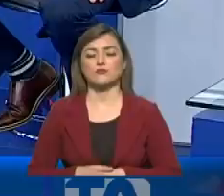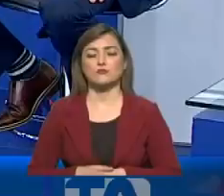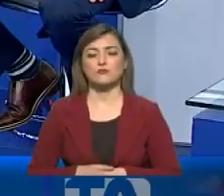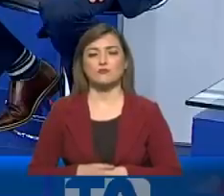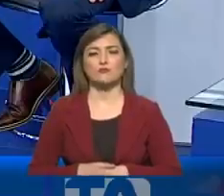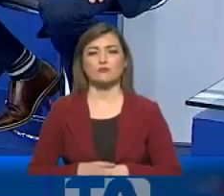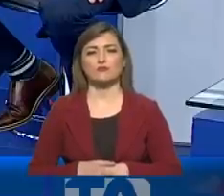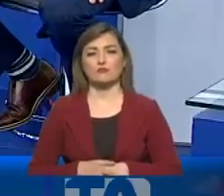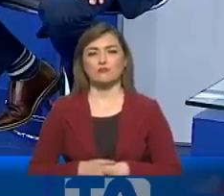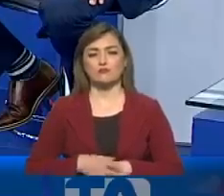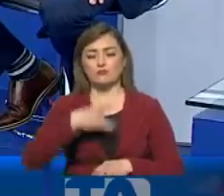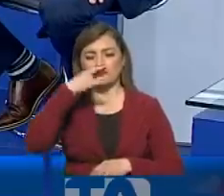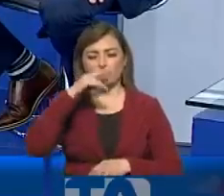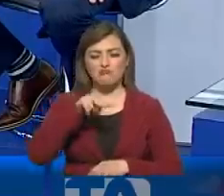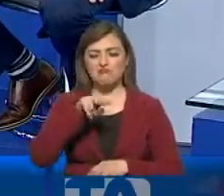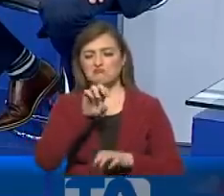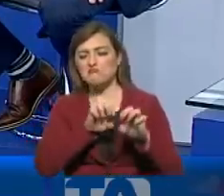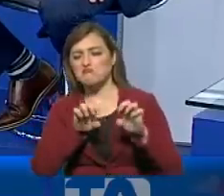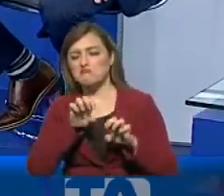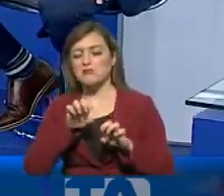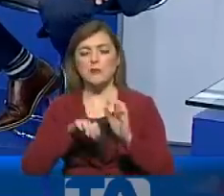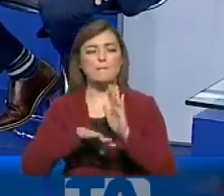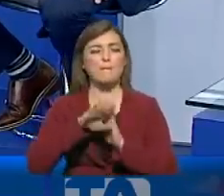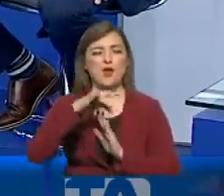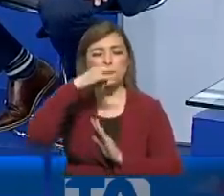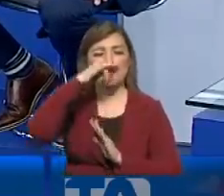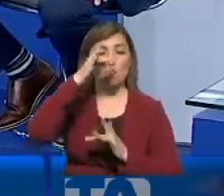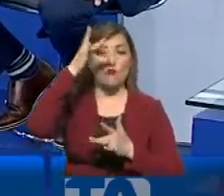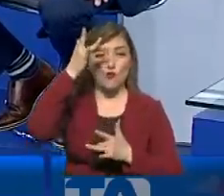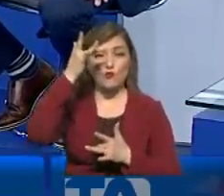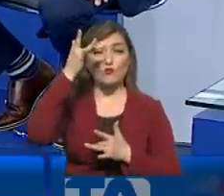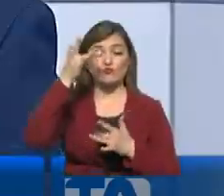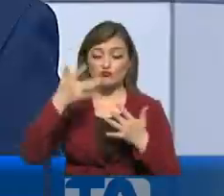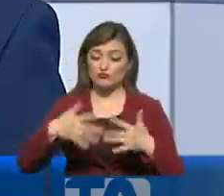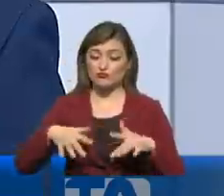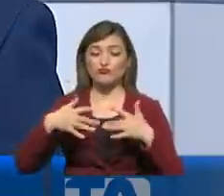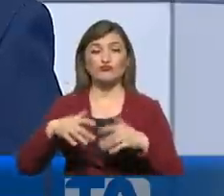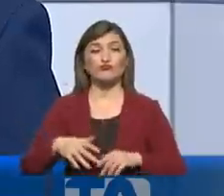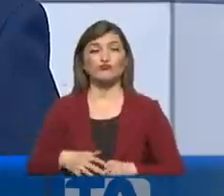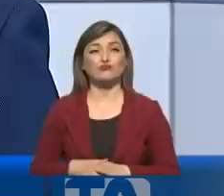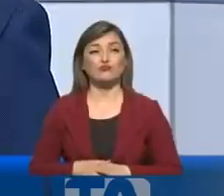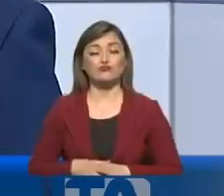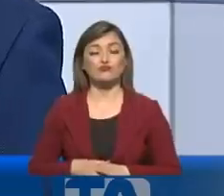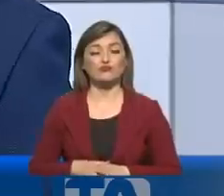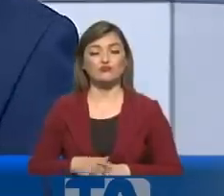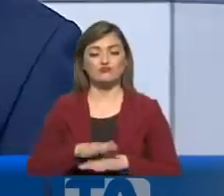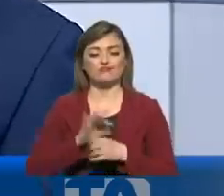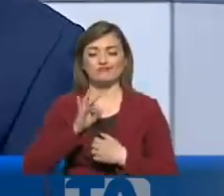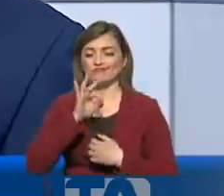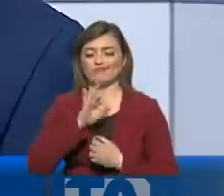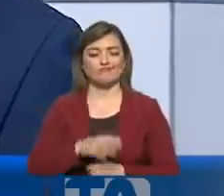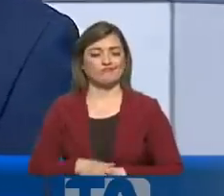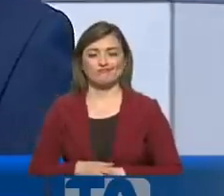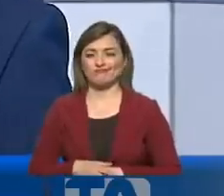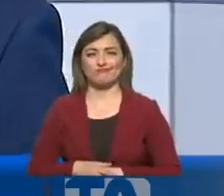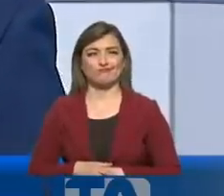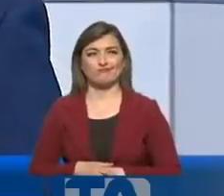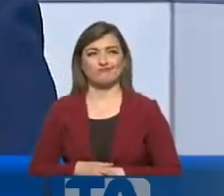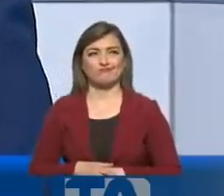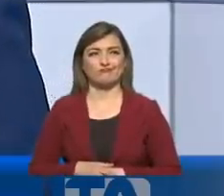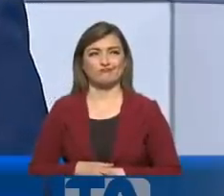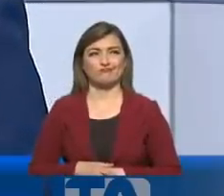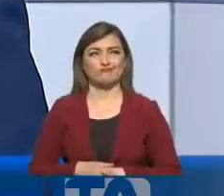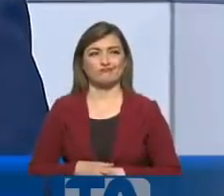en la población pediátrica es que la mayor parte de pacientes que presentan enfermedad grave no es en sí por el coronavirus, sino por el síndrome